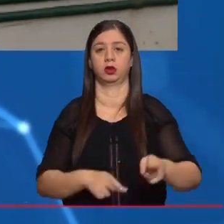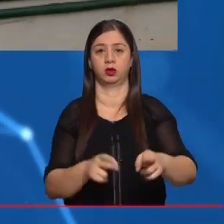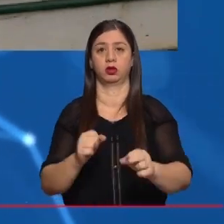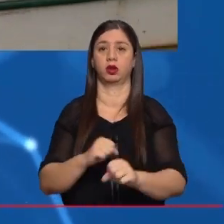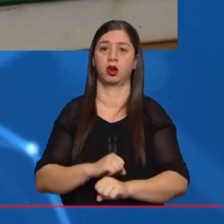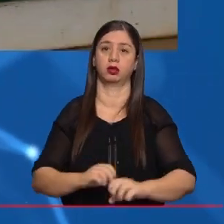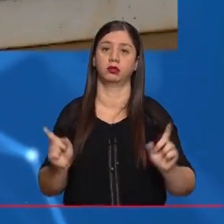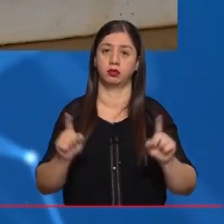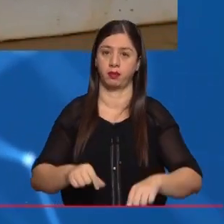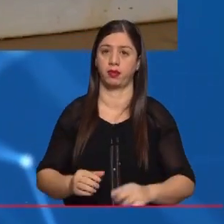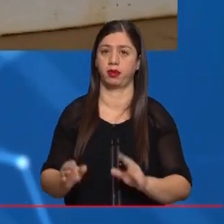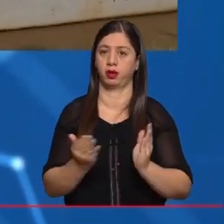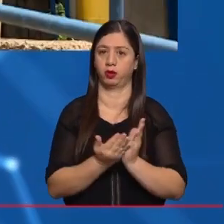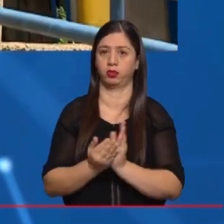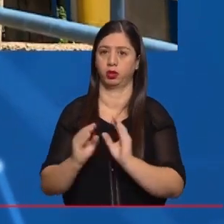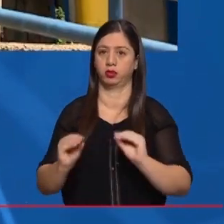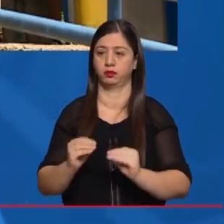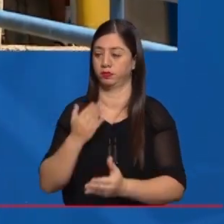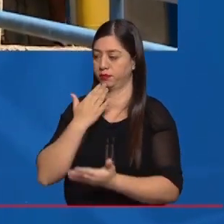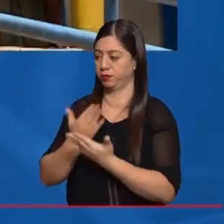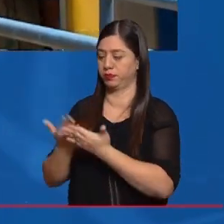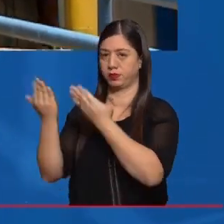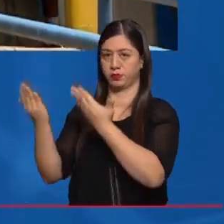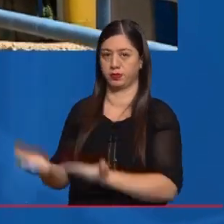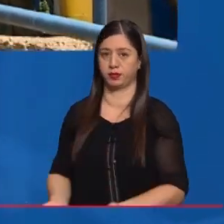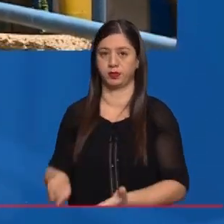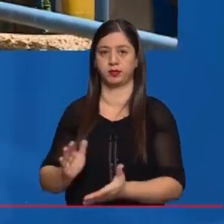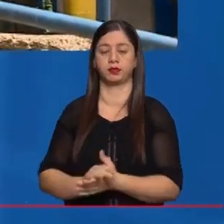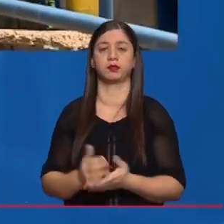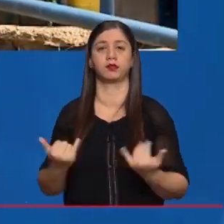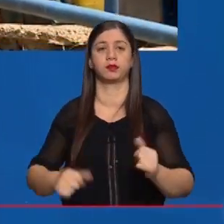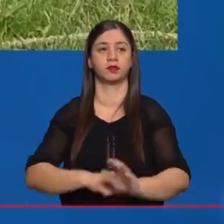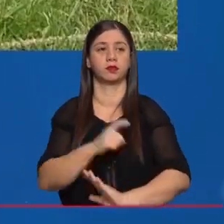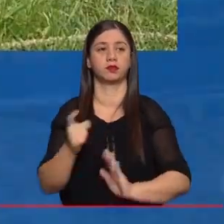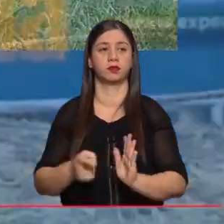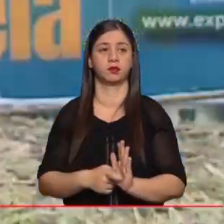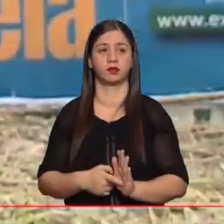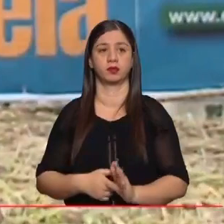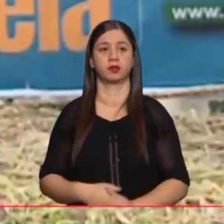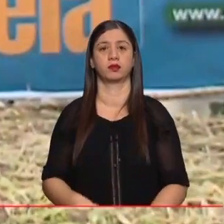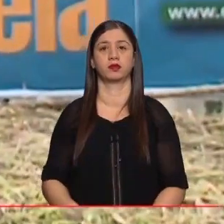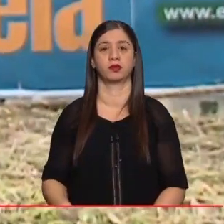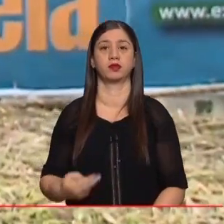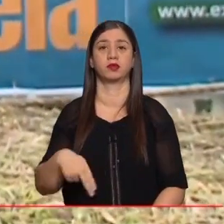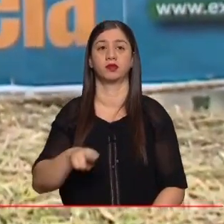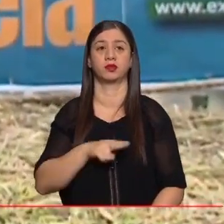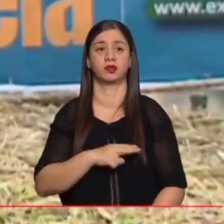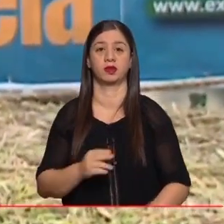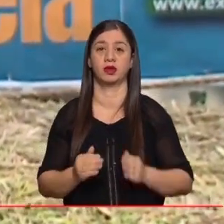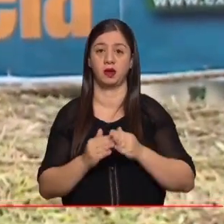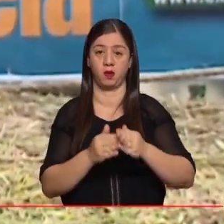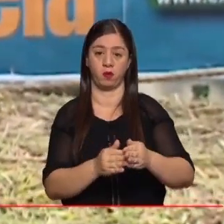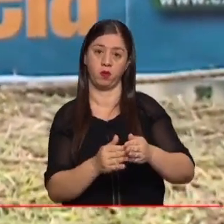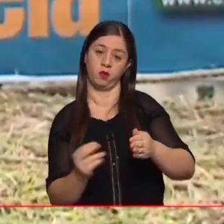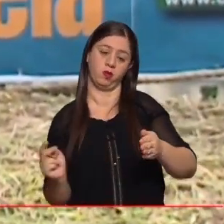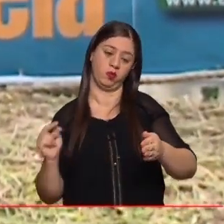estamos haciendo ahora. Muchísimas gracias, Wilson. Eso es todo desde aquí, Luz Ángeli. Nosotros vamos a embarcar